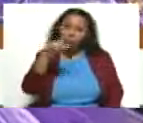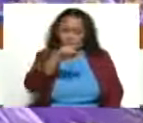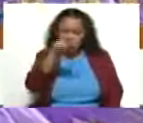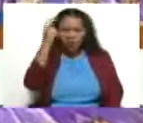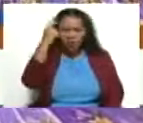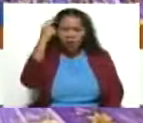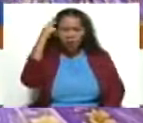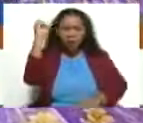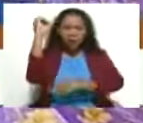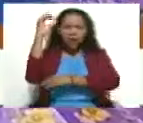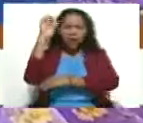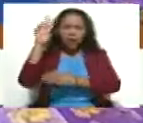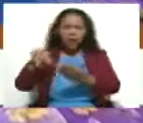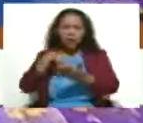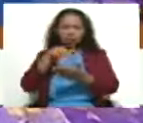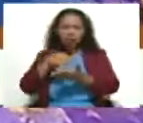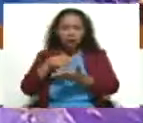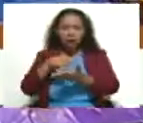Nacional, ejerciendo